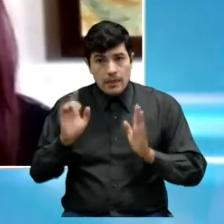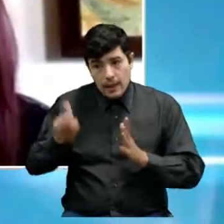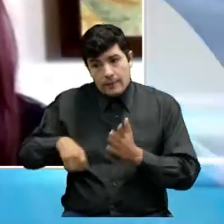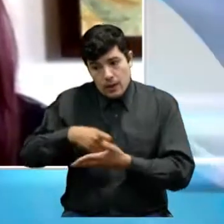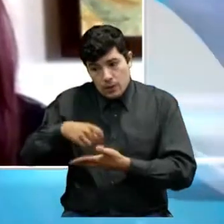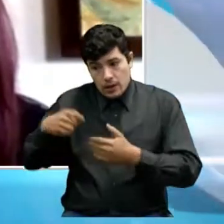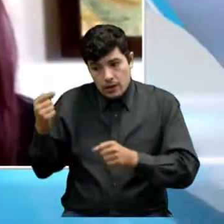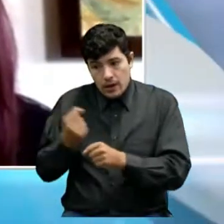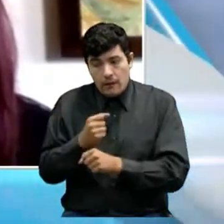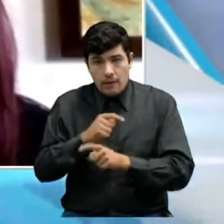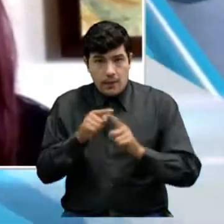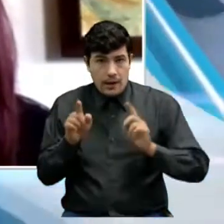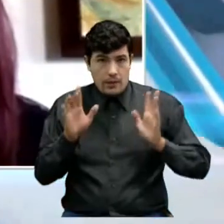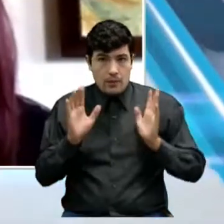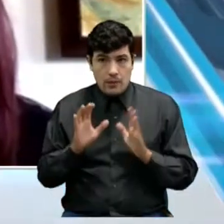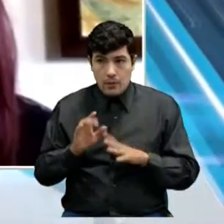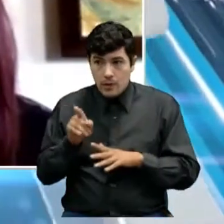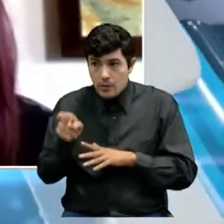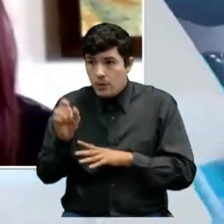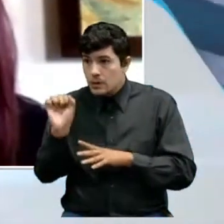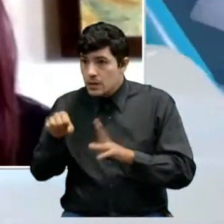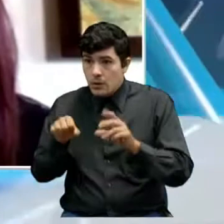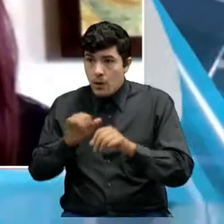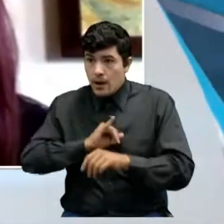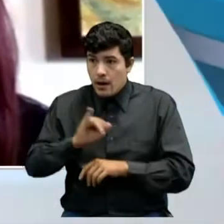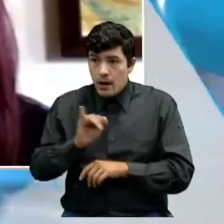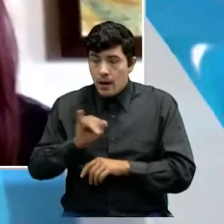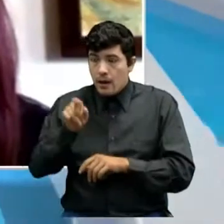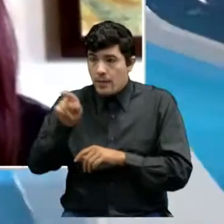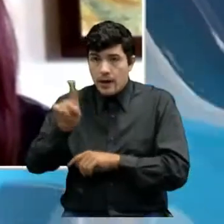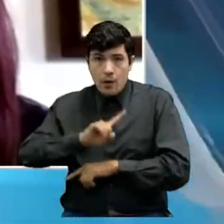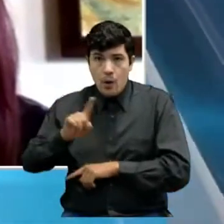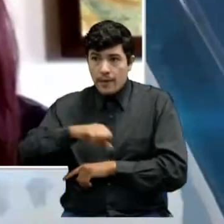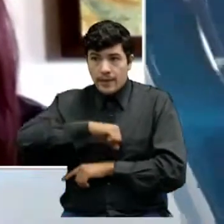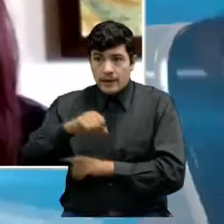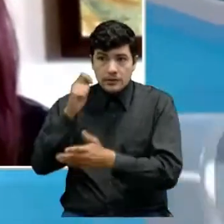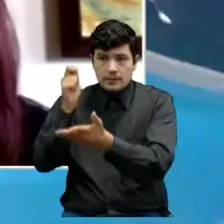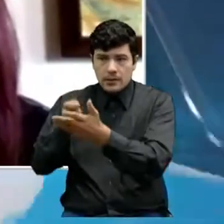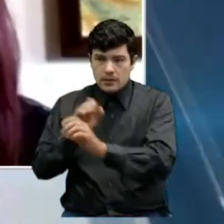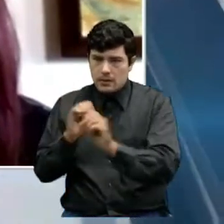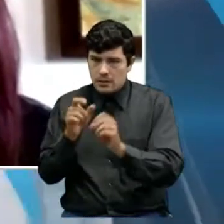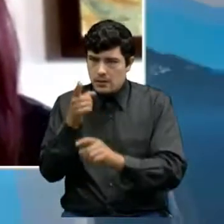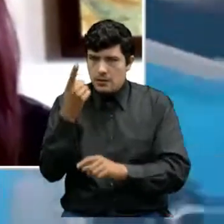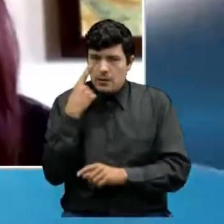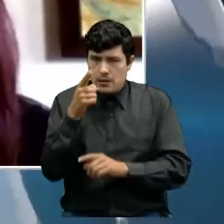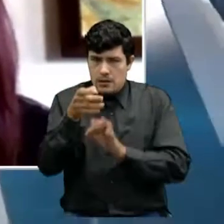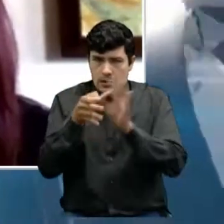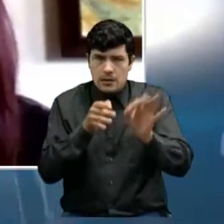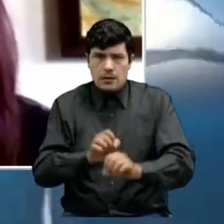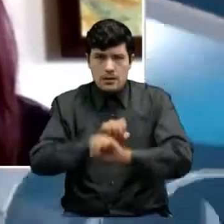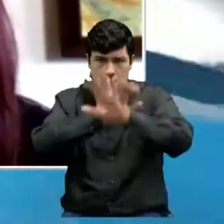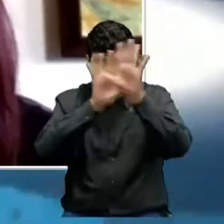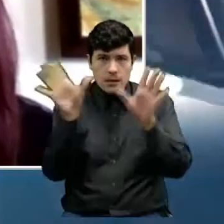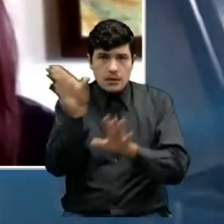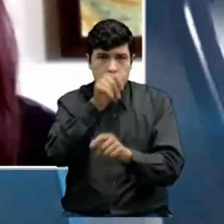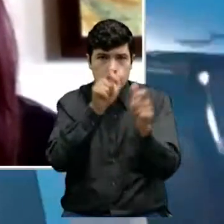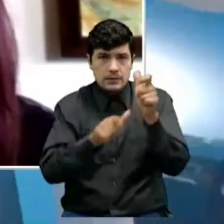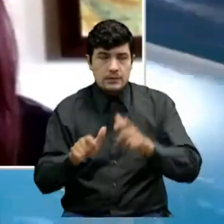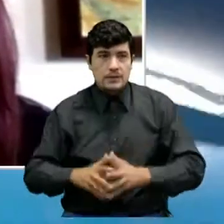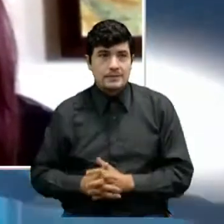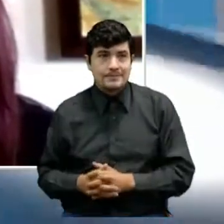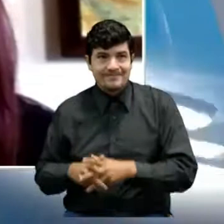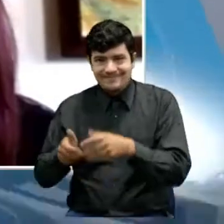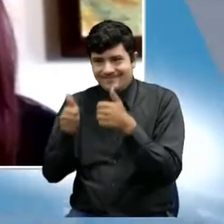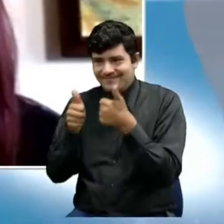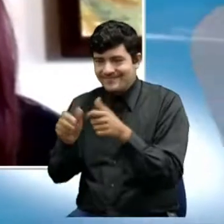de trabajo. Pero no dice en ninguna parte que si está incapacitado, usted no tiene derecho. Entonces, para claridad de nuestros televidentes. Bueno,